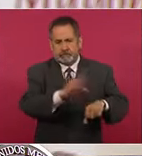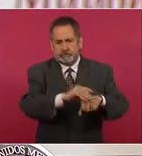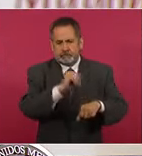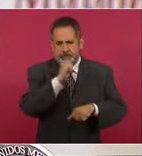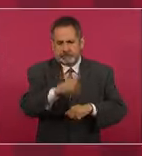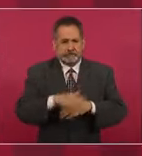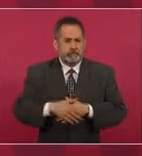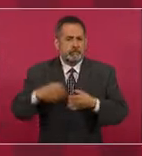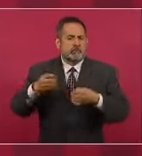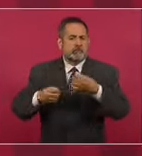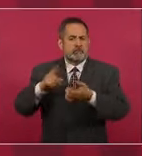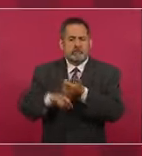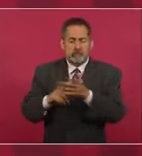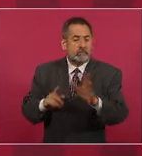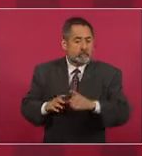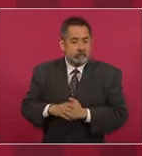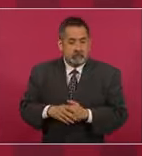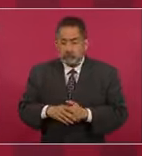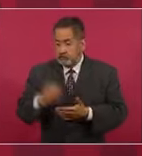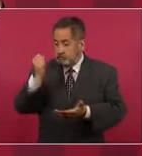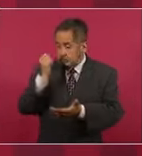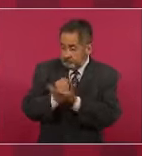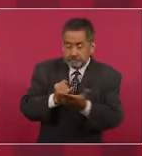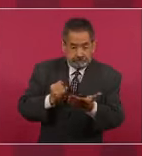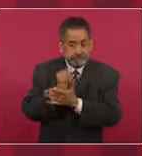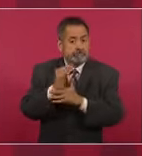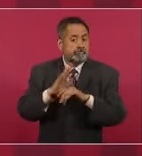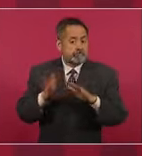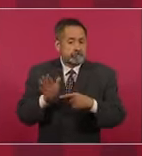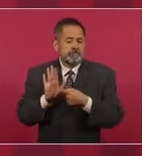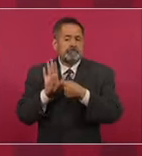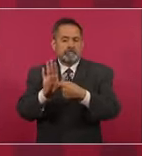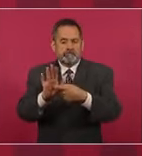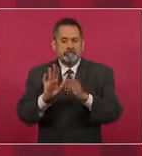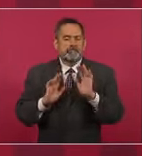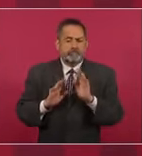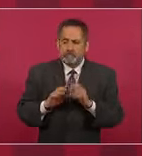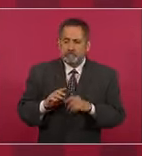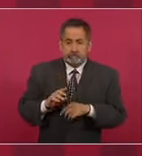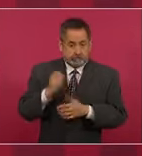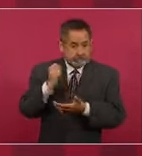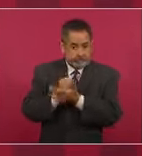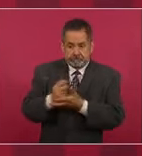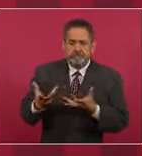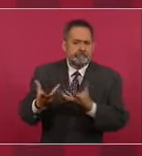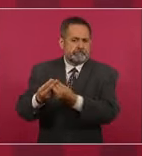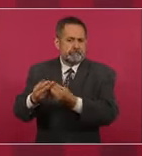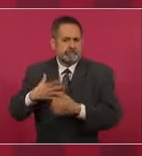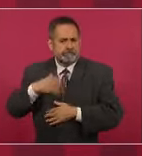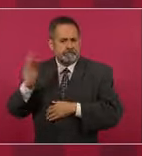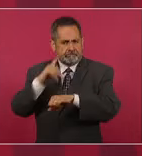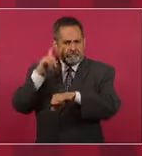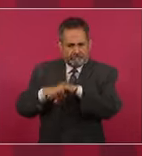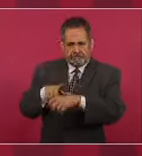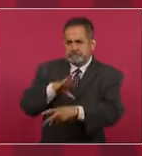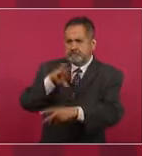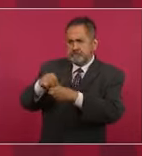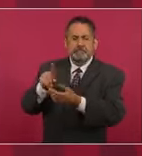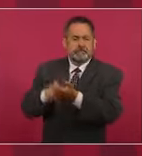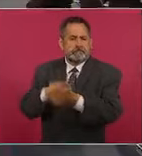del juez de la causa. Una vez que esto suceda, hay coadyuvancia de la Federación, en este caso de